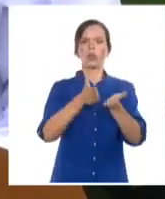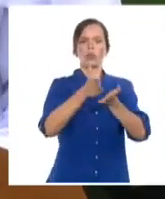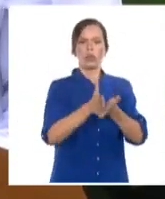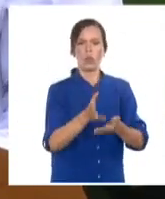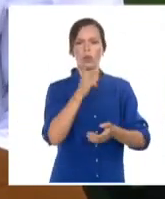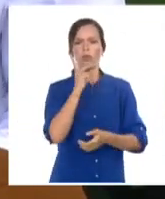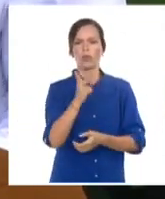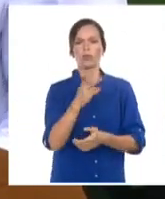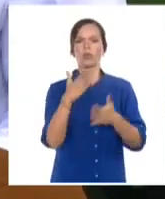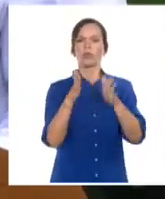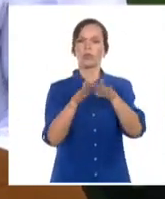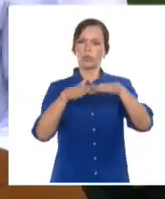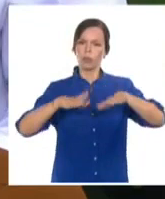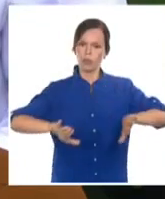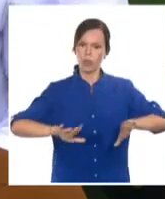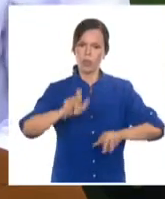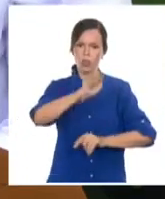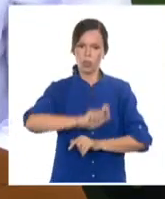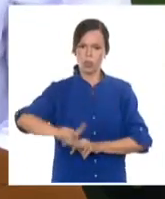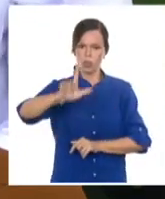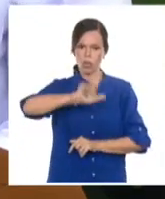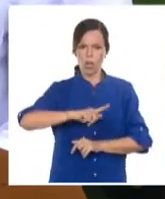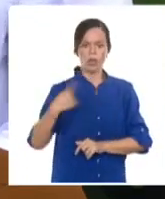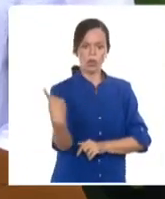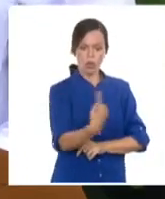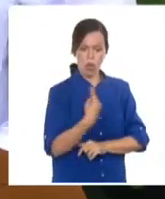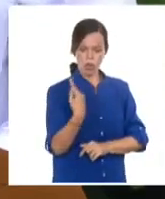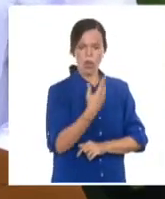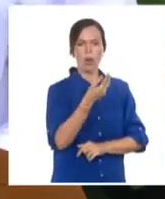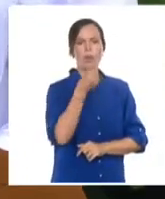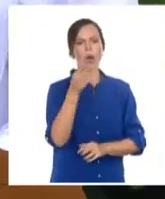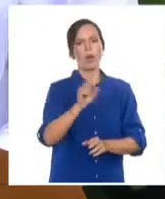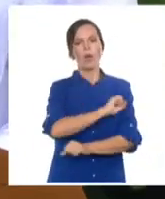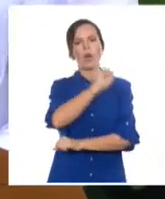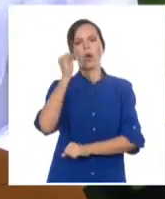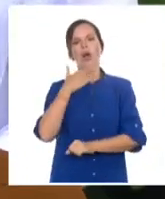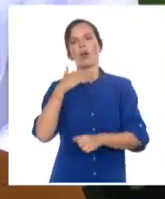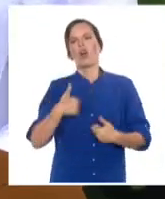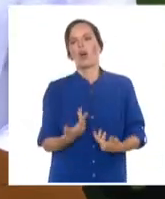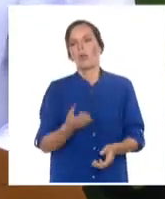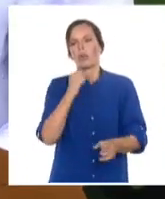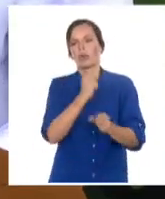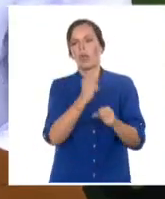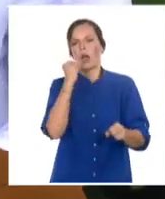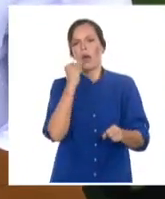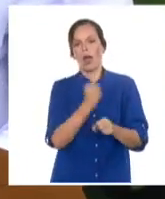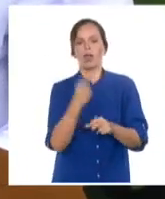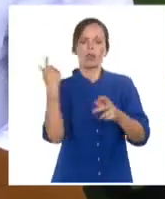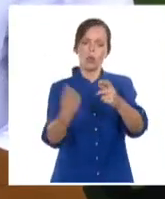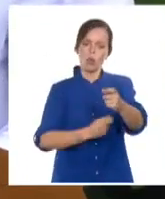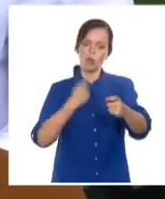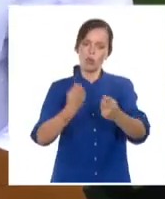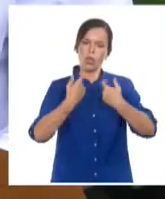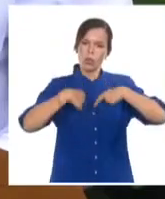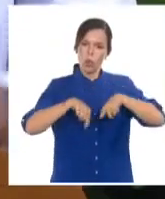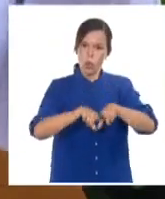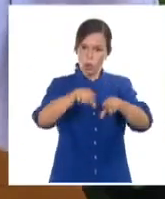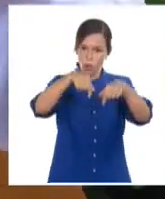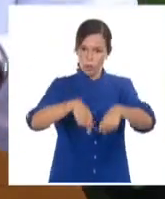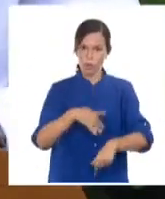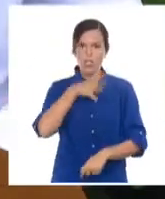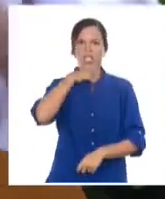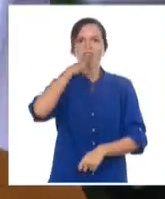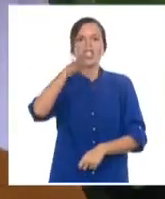que nos hemos propuesto lo conseguiremos trabajando y luchando Unidos gritemos hoy con Legítimo